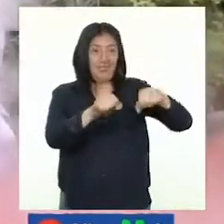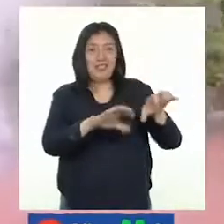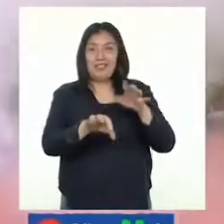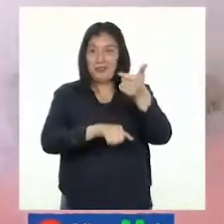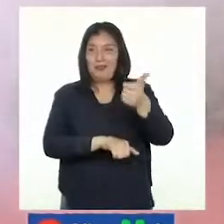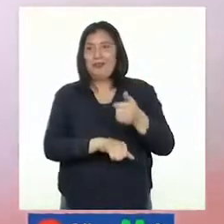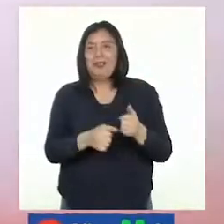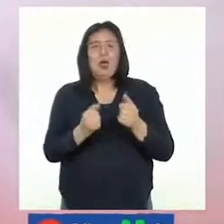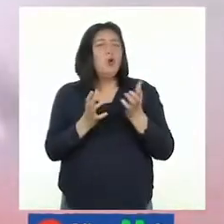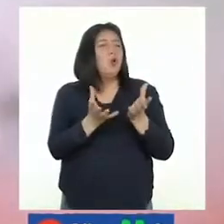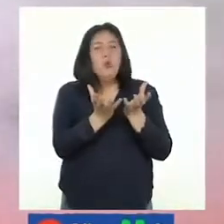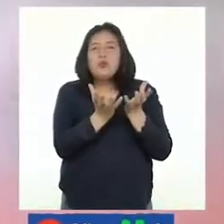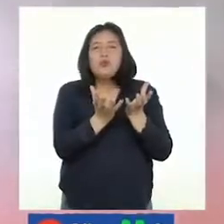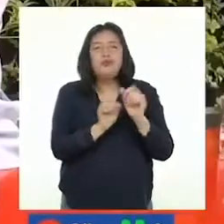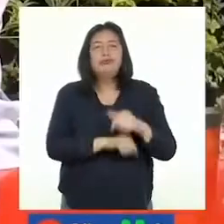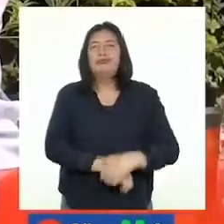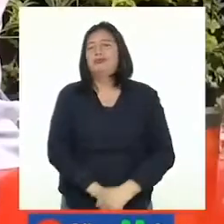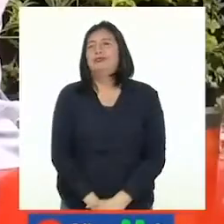cumplido.